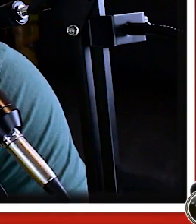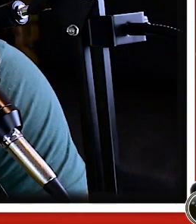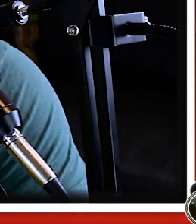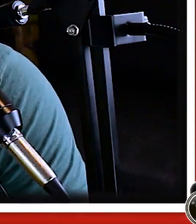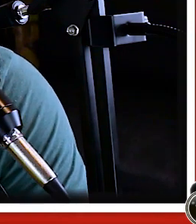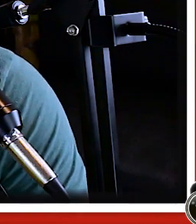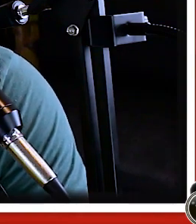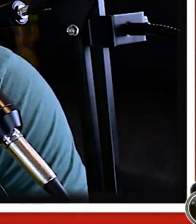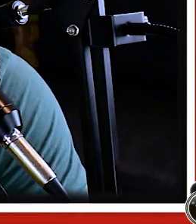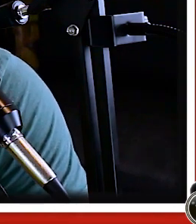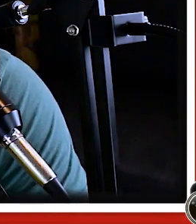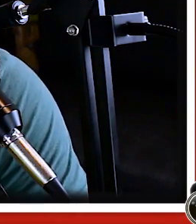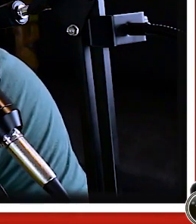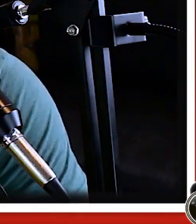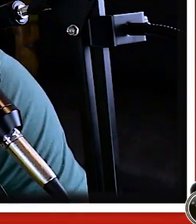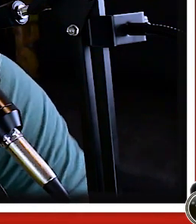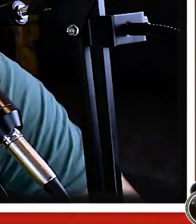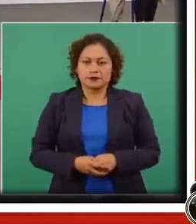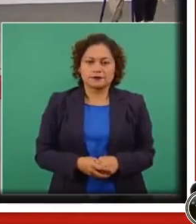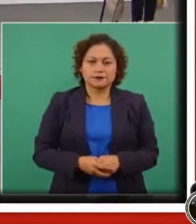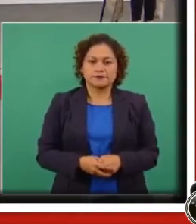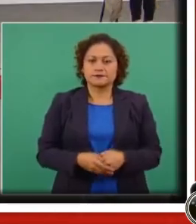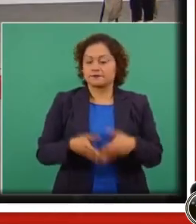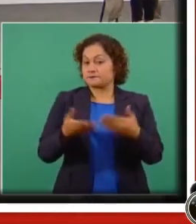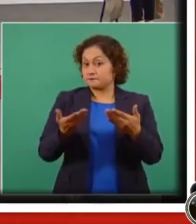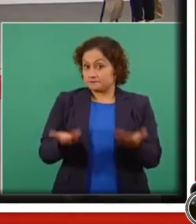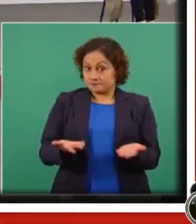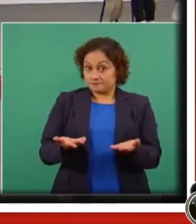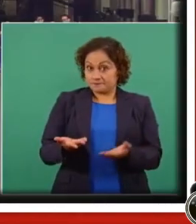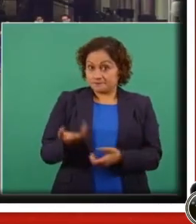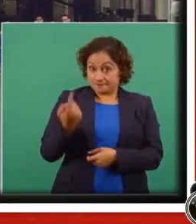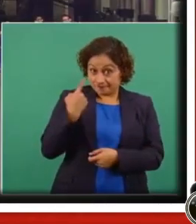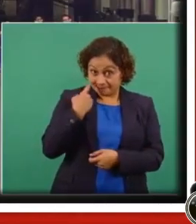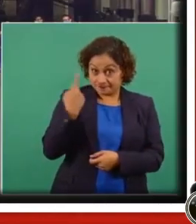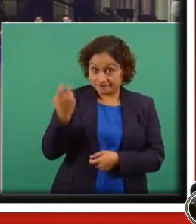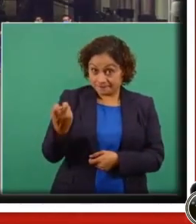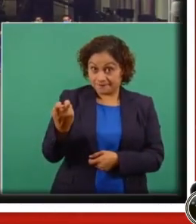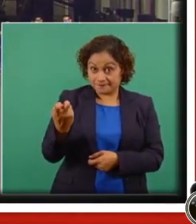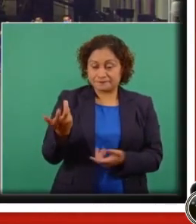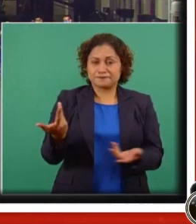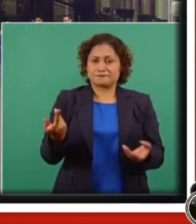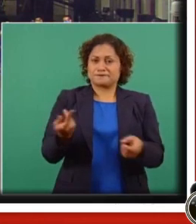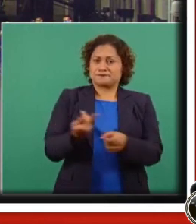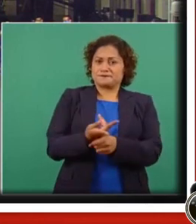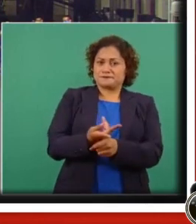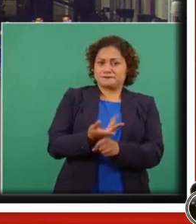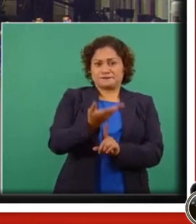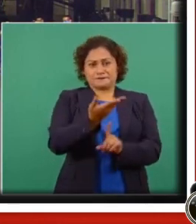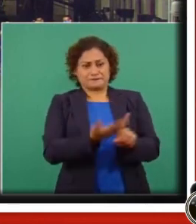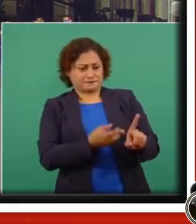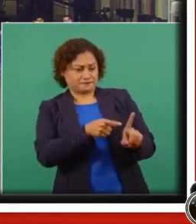usted. Acompáñame a ver cómo fue que lo dijo Andrés Manuel. La objetividad, el profesionalismo,